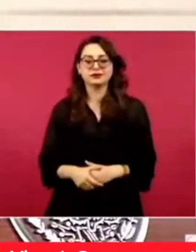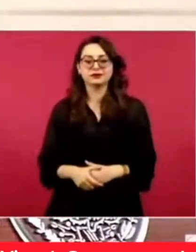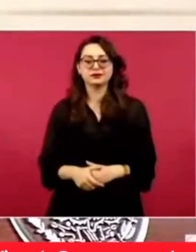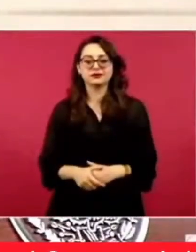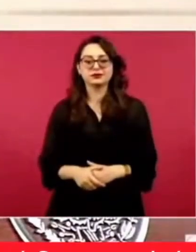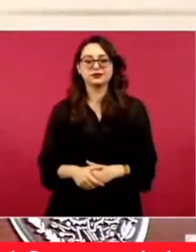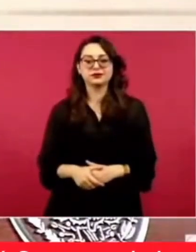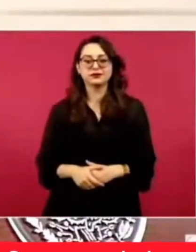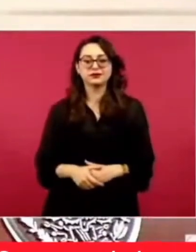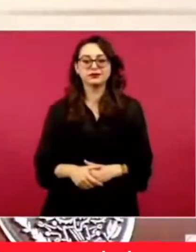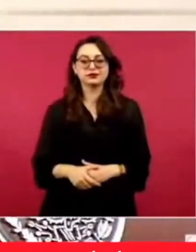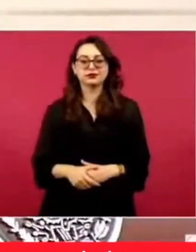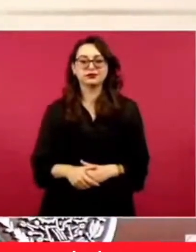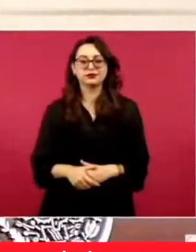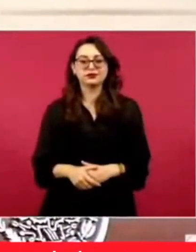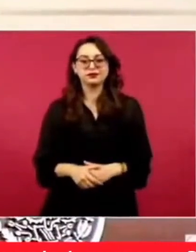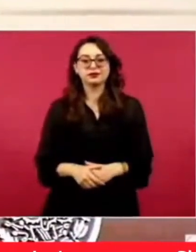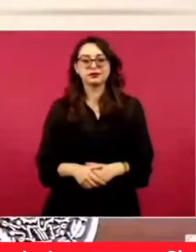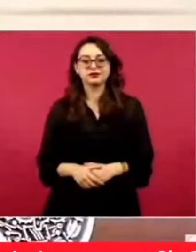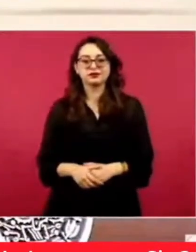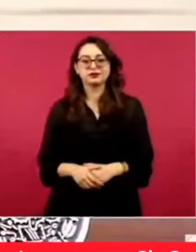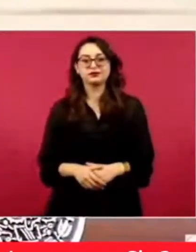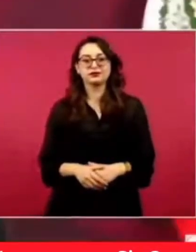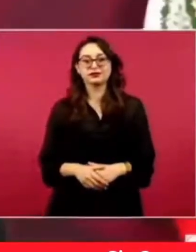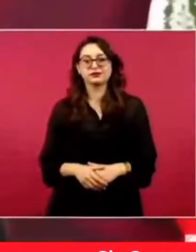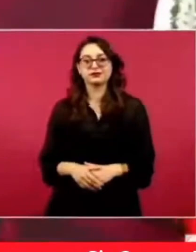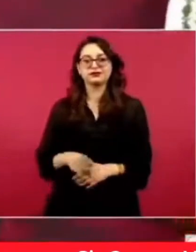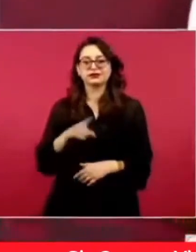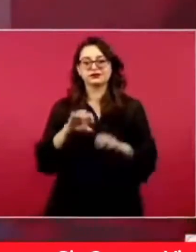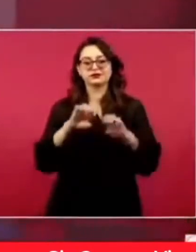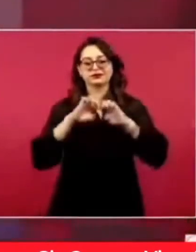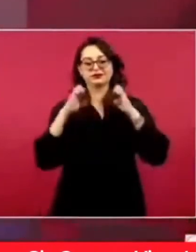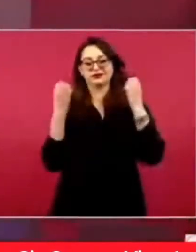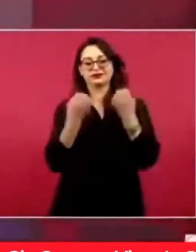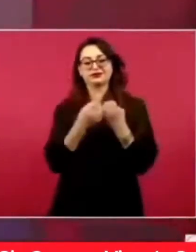Cuando juega los Dodgers, a ver que no vayan